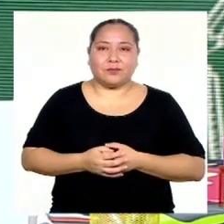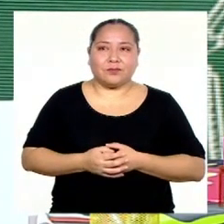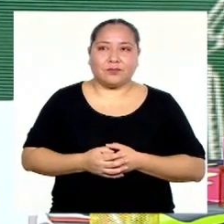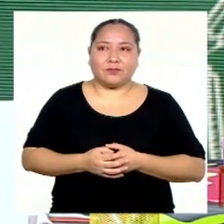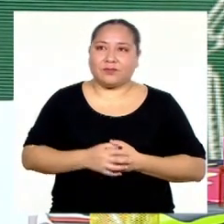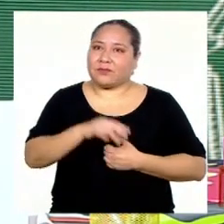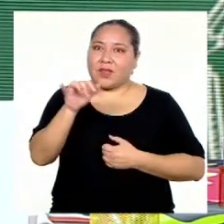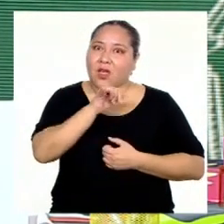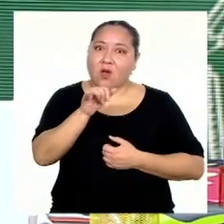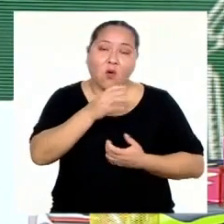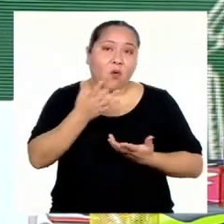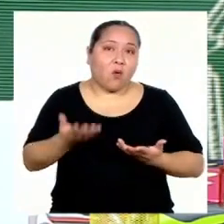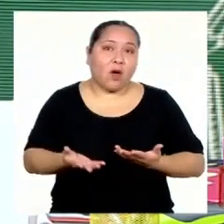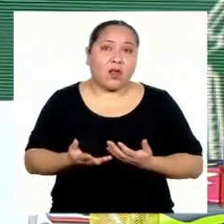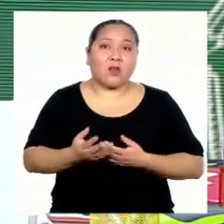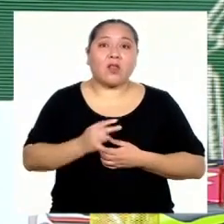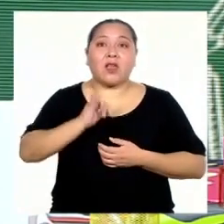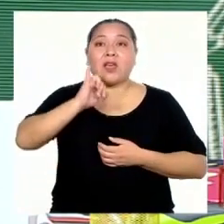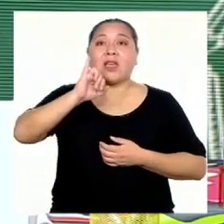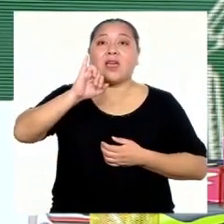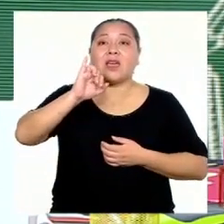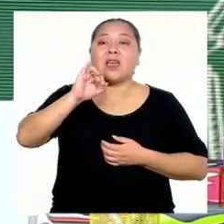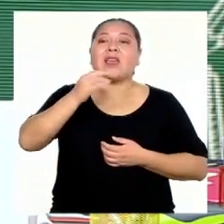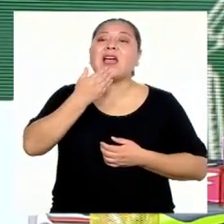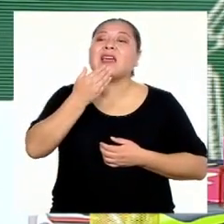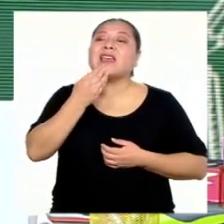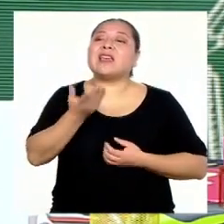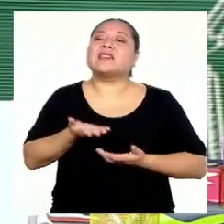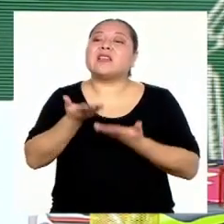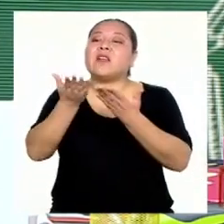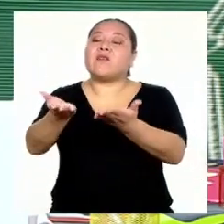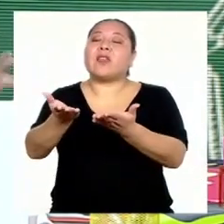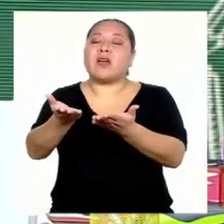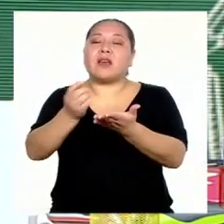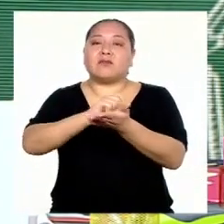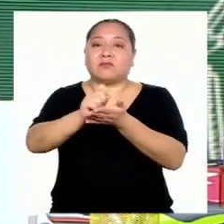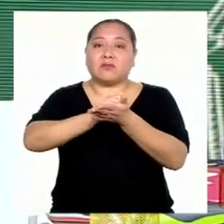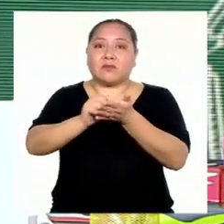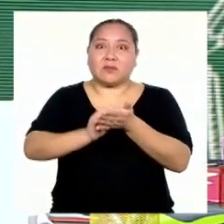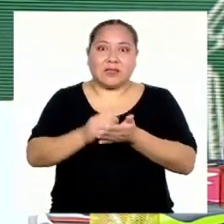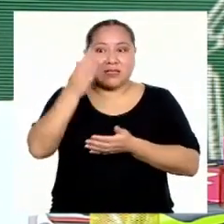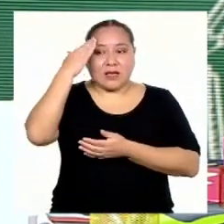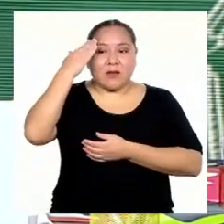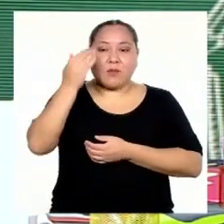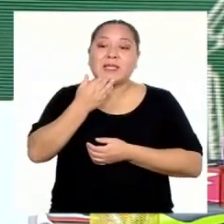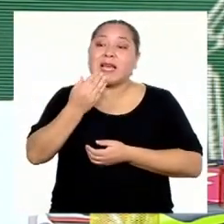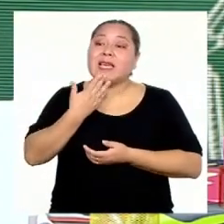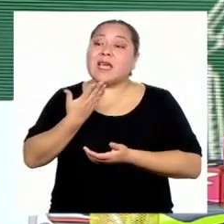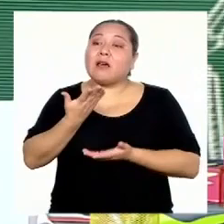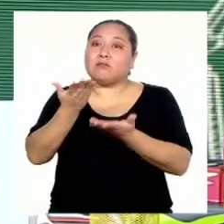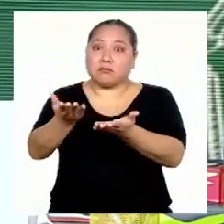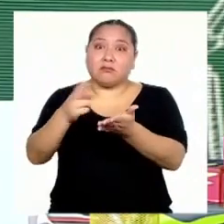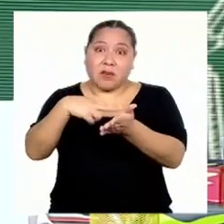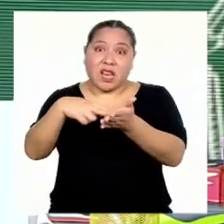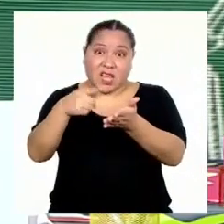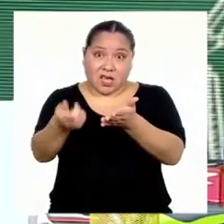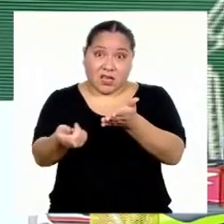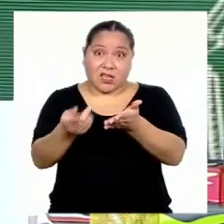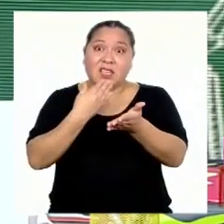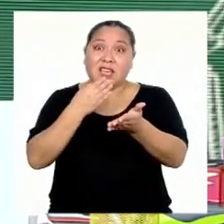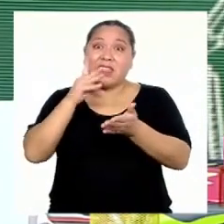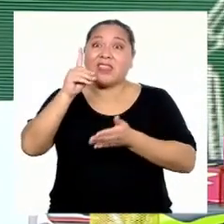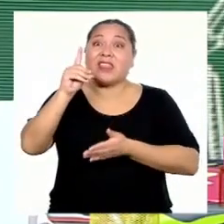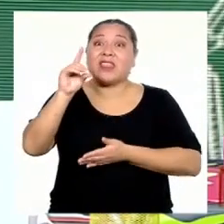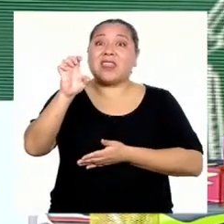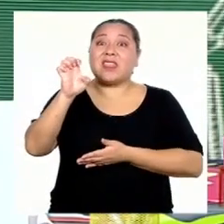Lo mismo pasa con la identificación del destinatario, ¿no? Si sabemos a quién va dirigido el texto, podemos adaptar el texto y el registro